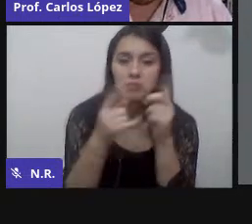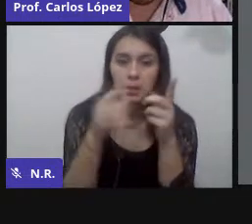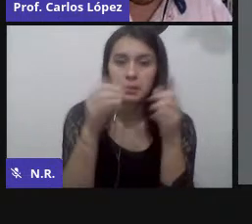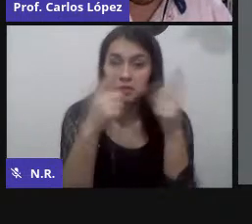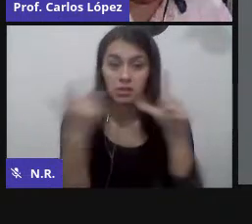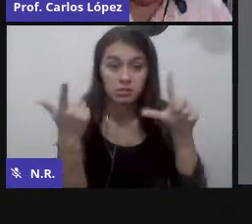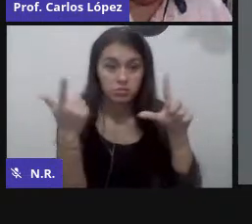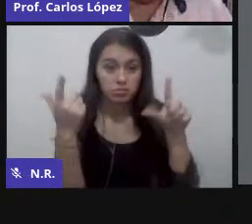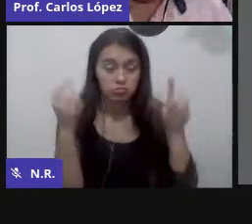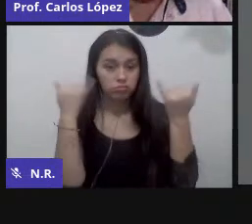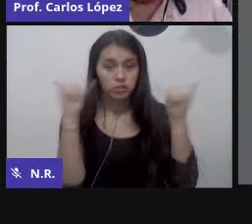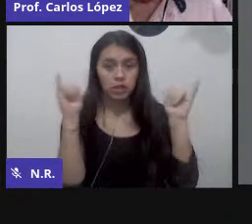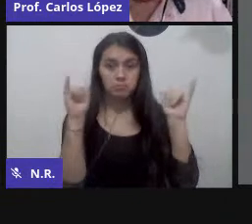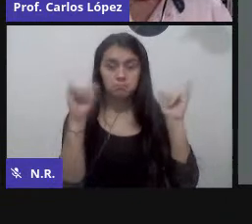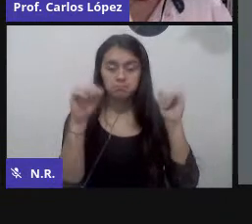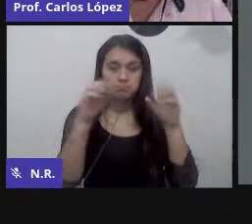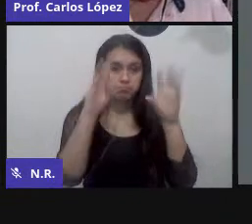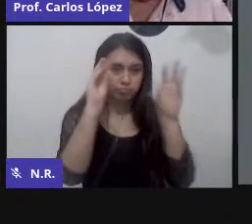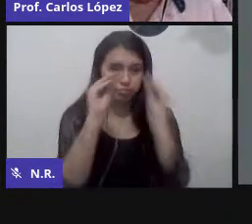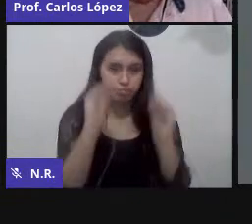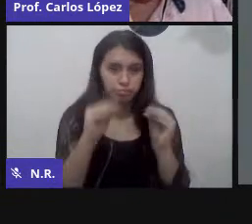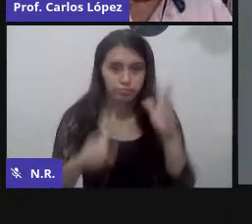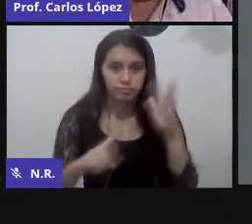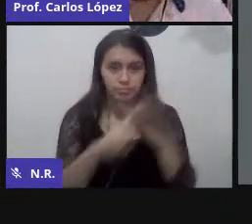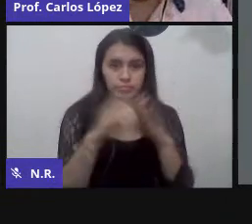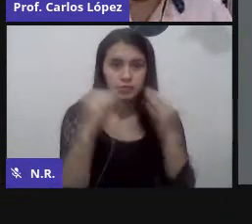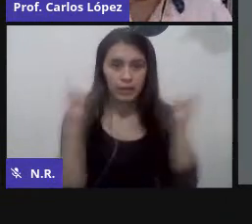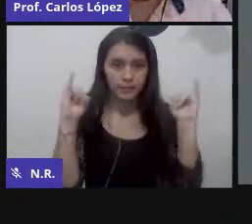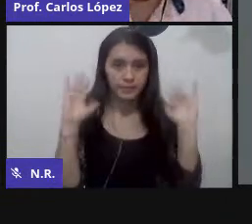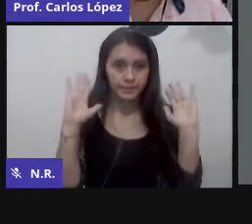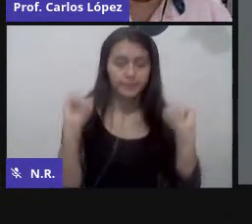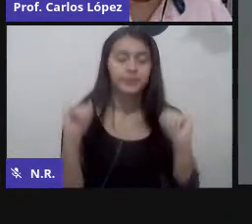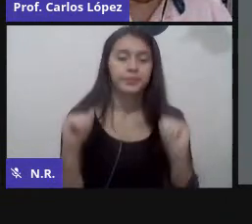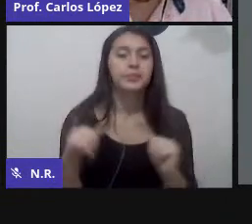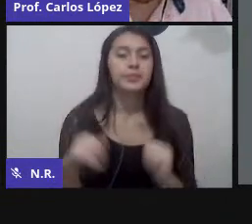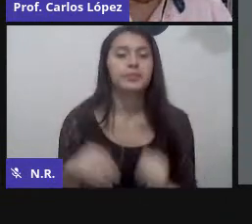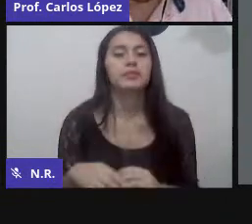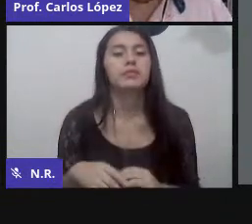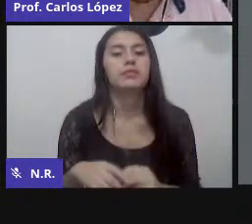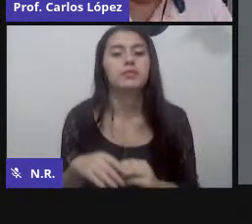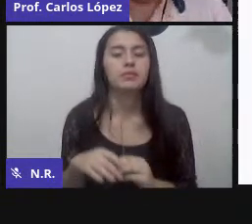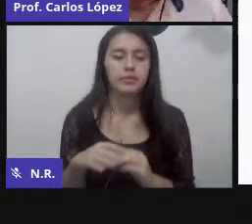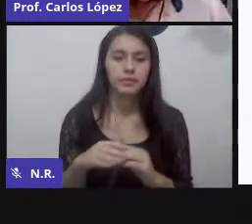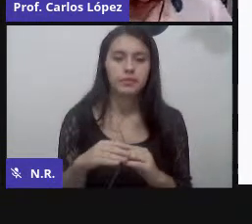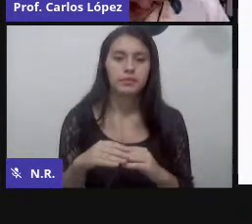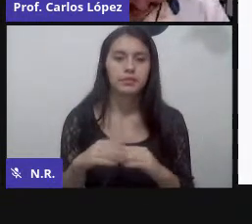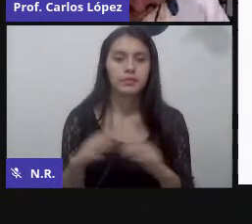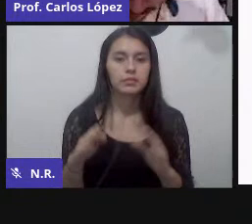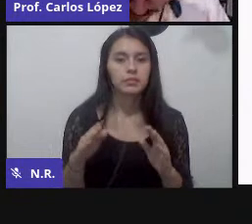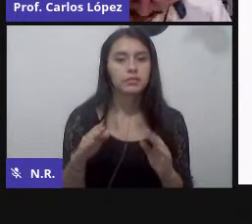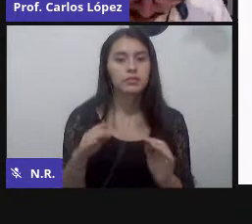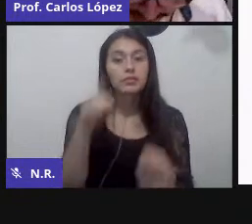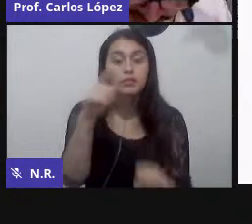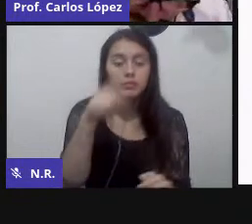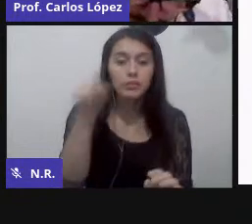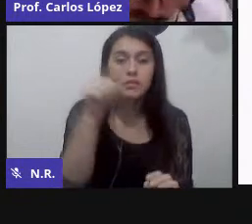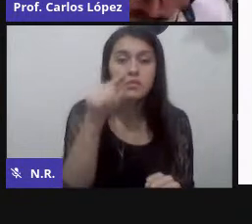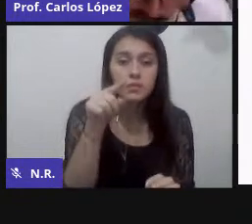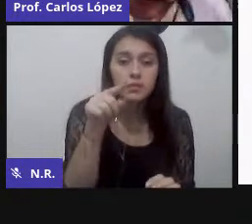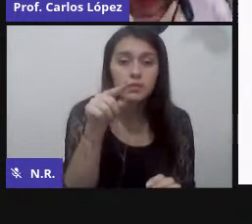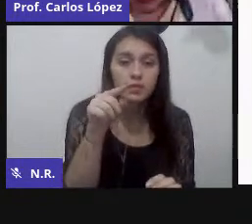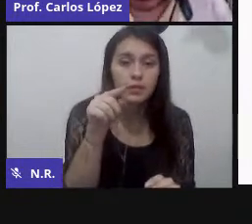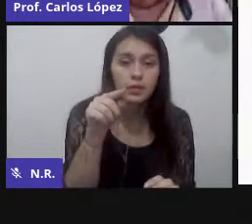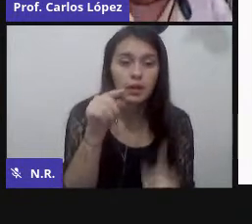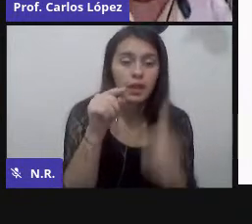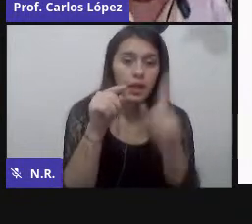digo crear, muy simple, crear en un momento, y ahí en su,